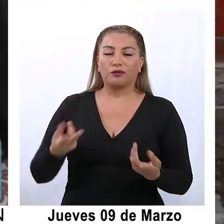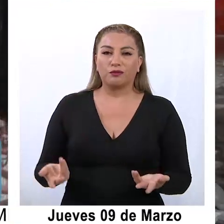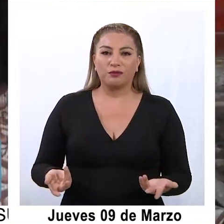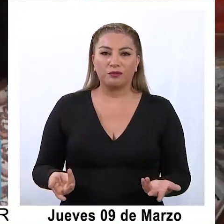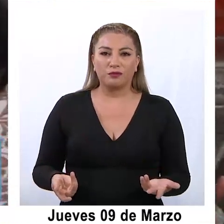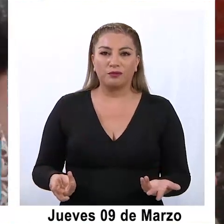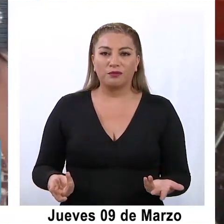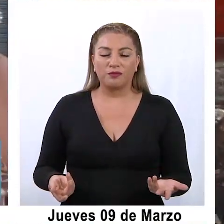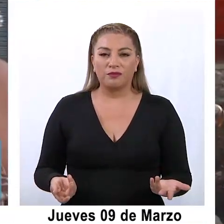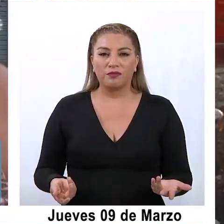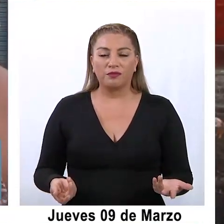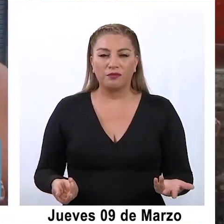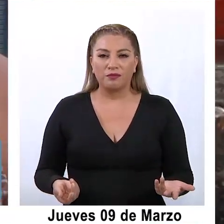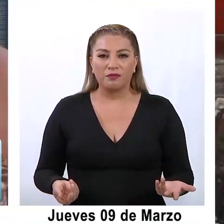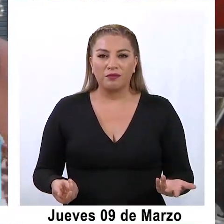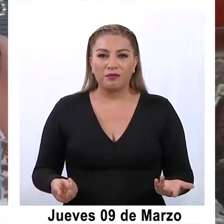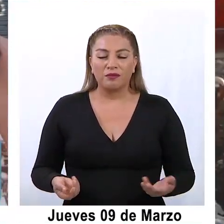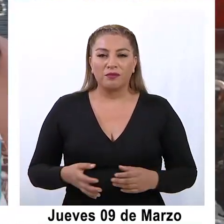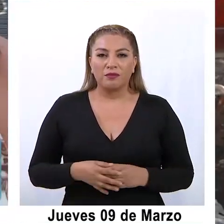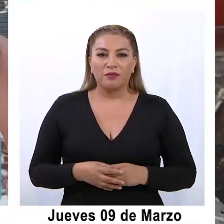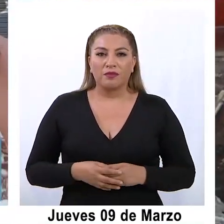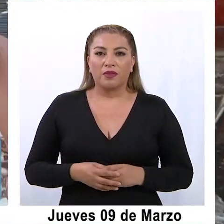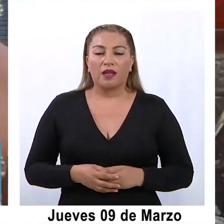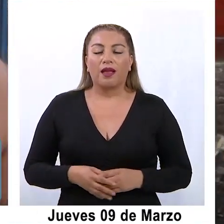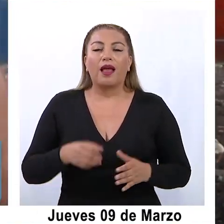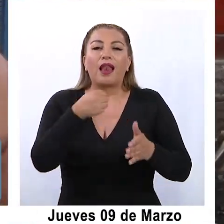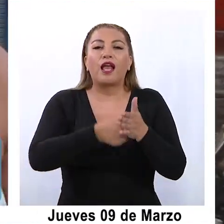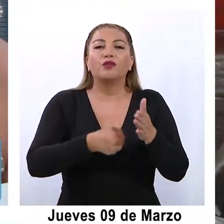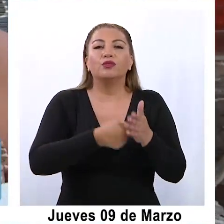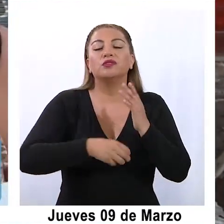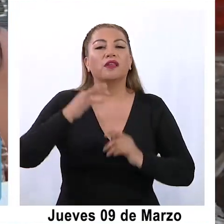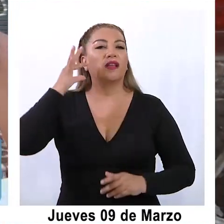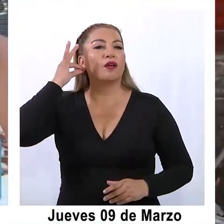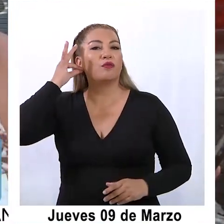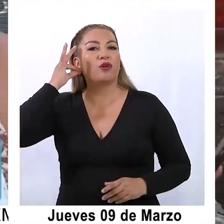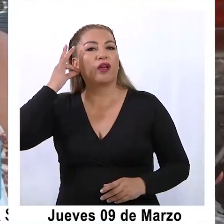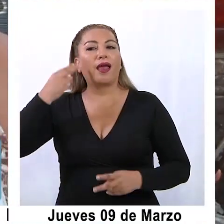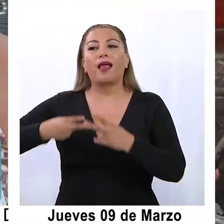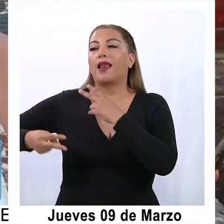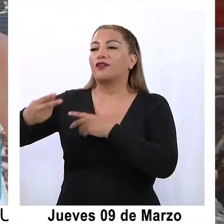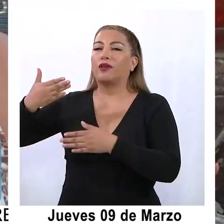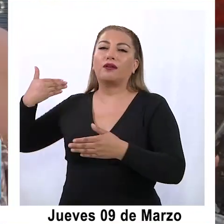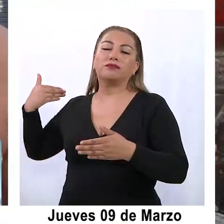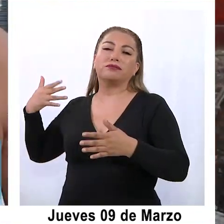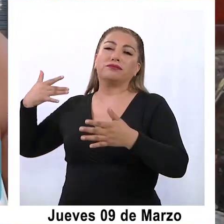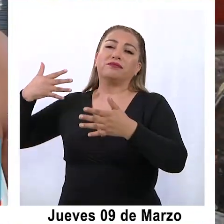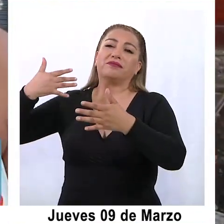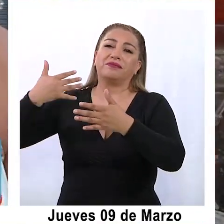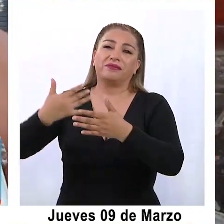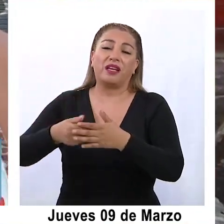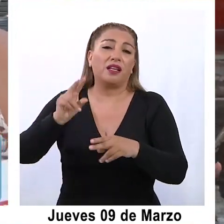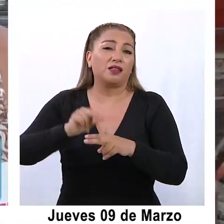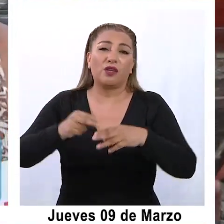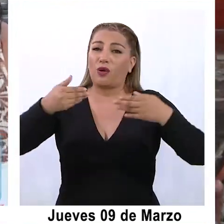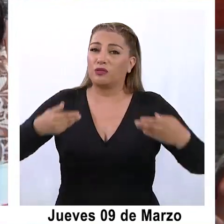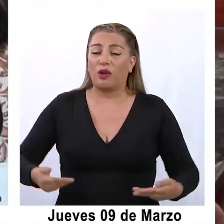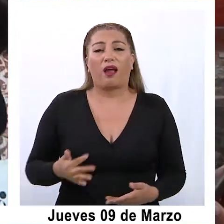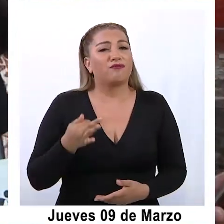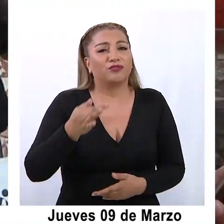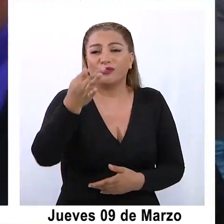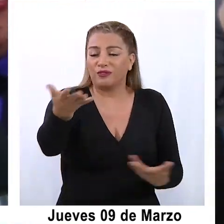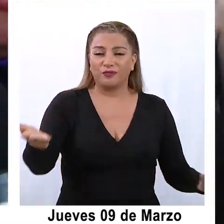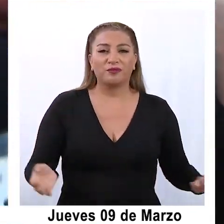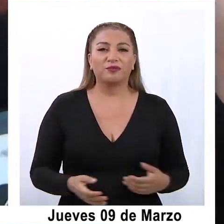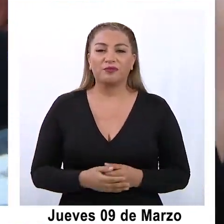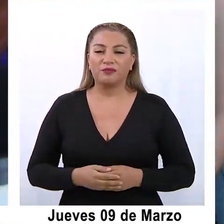quiere decir, yo creo que reúne la lucha de las mujeres de en toda la historia en realidad, las antiguas, las actuales, las